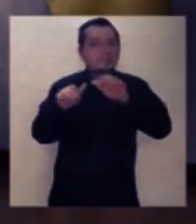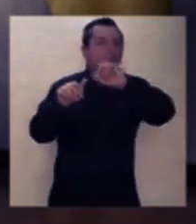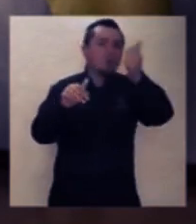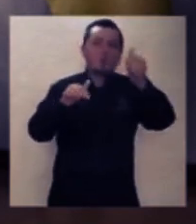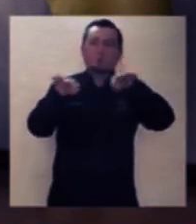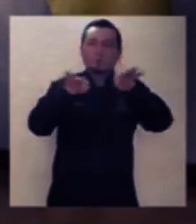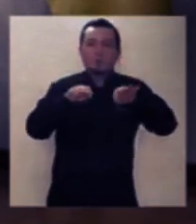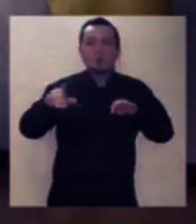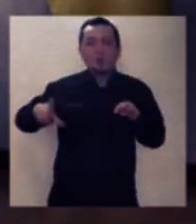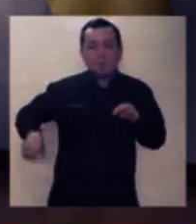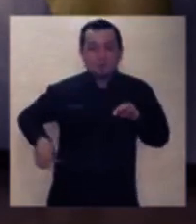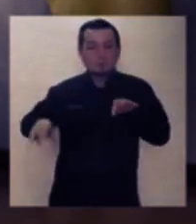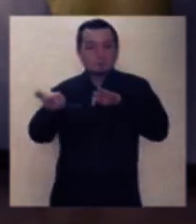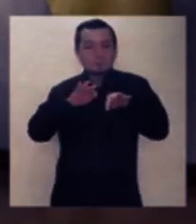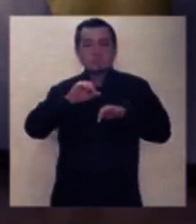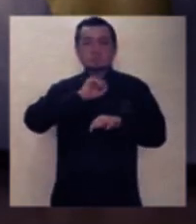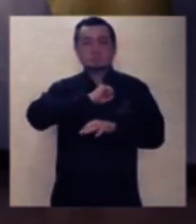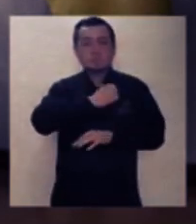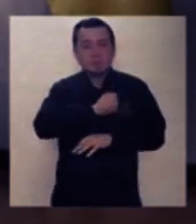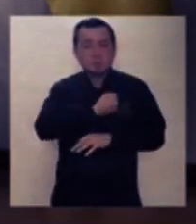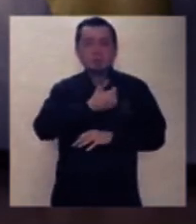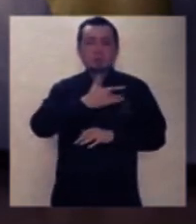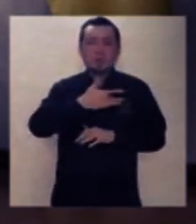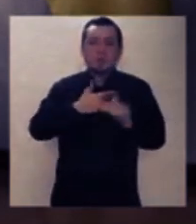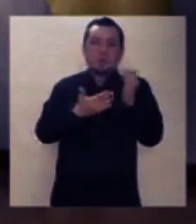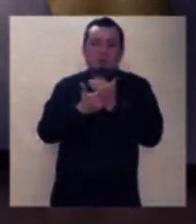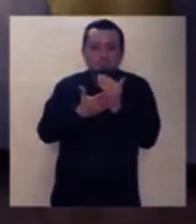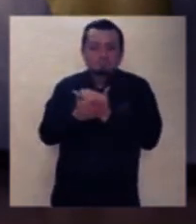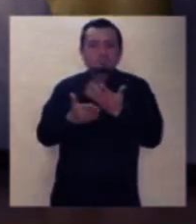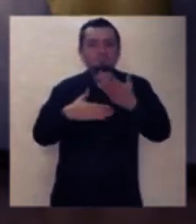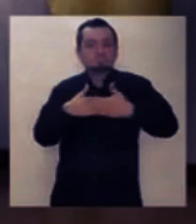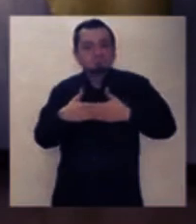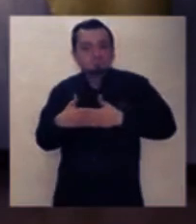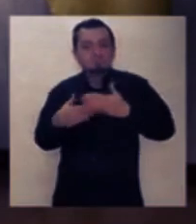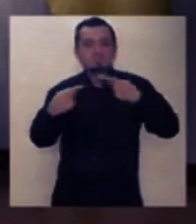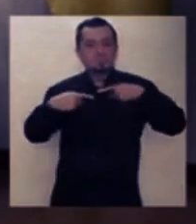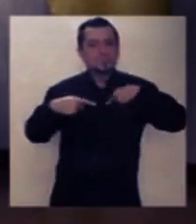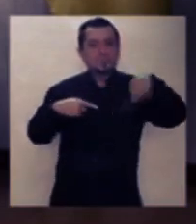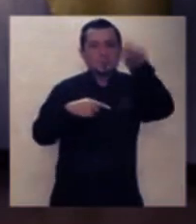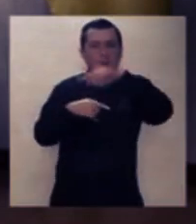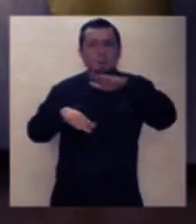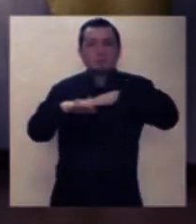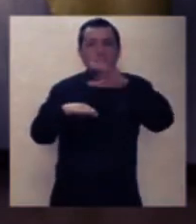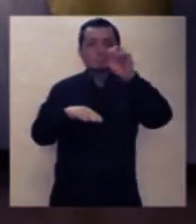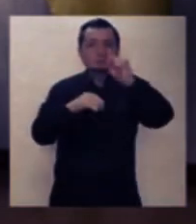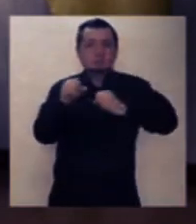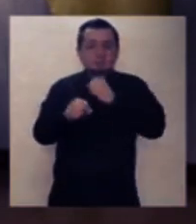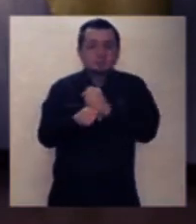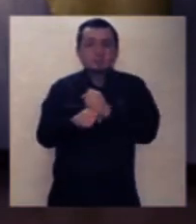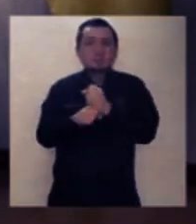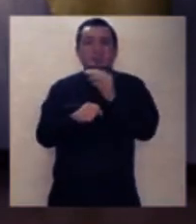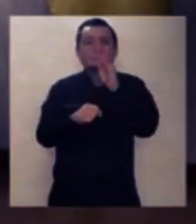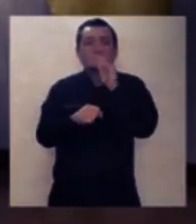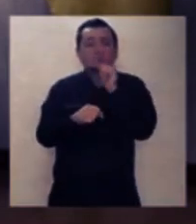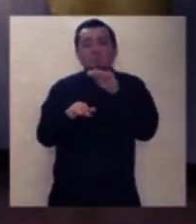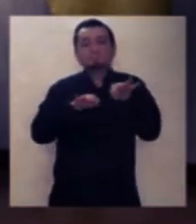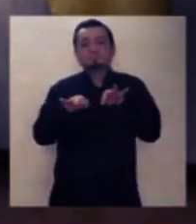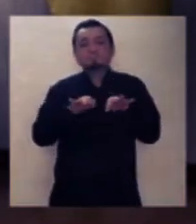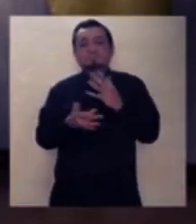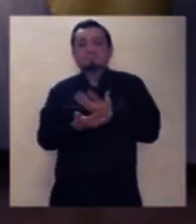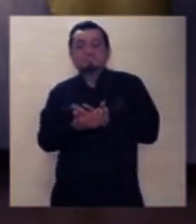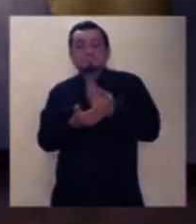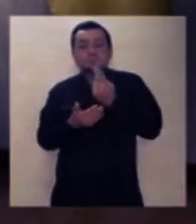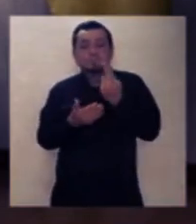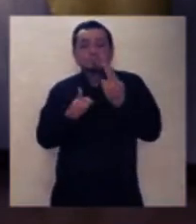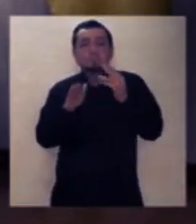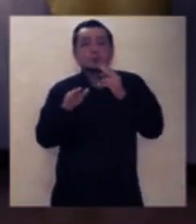de las actividades laborales, tenemos en el personal de salud hipertensos, diabéticos, embarazadas y personas de más de 60 años que no pueden